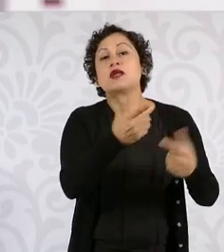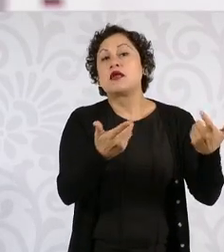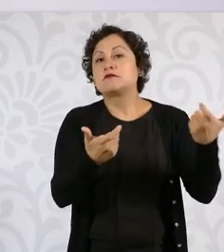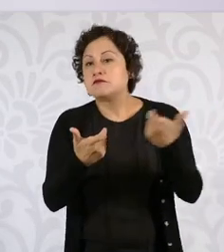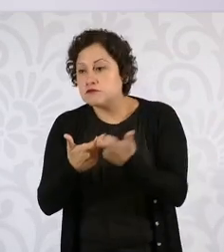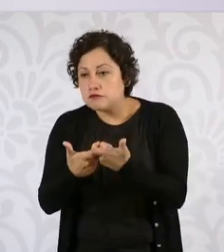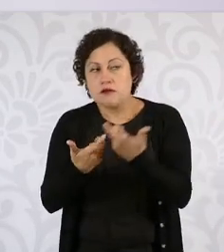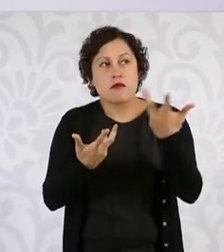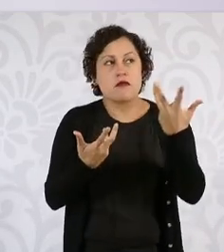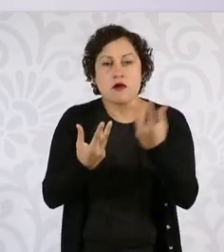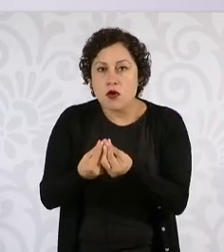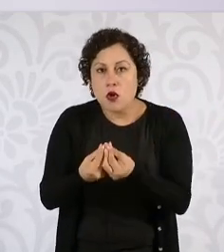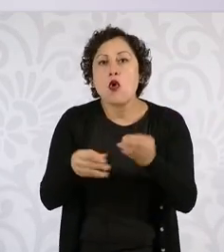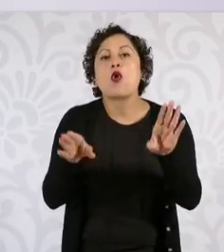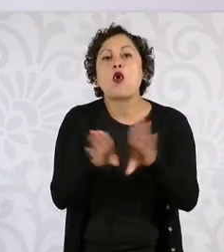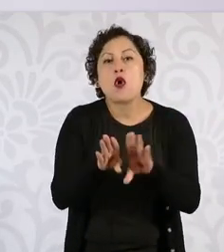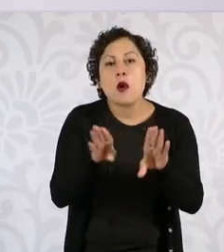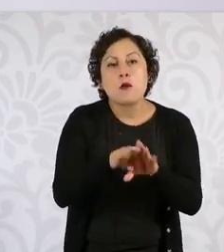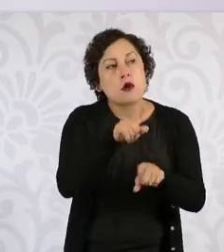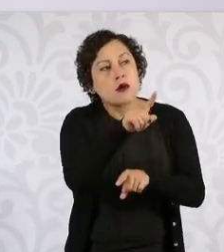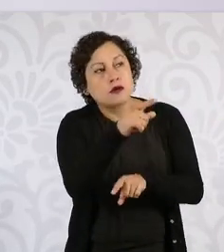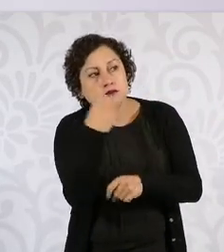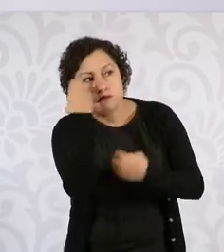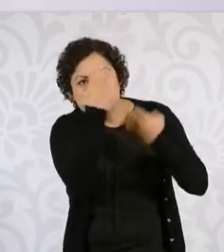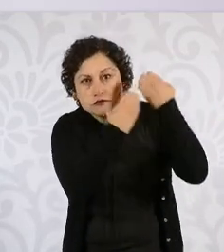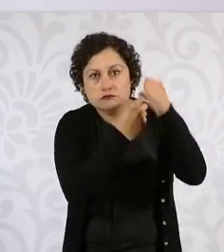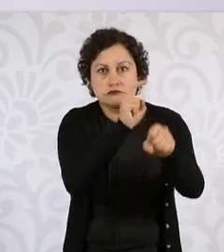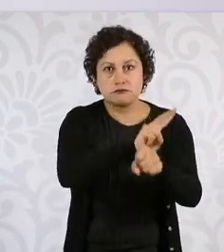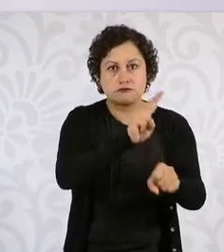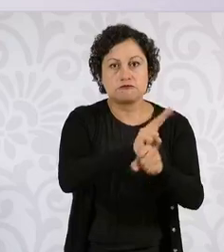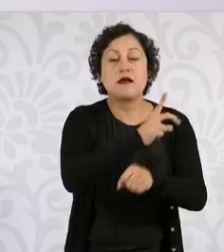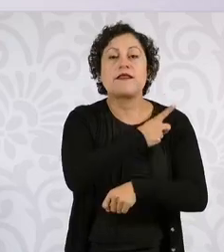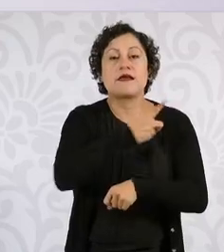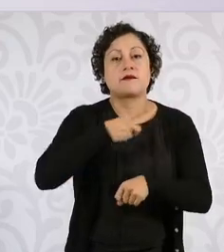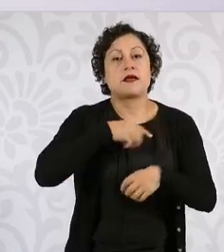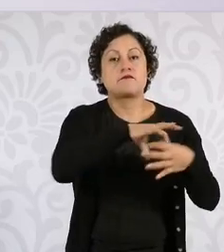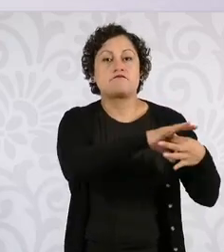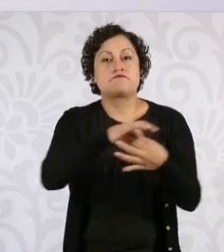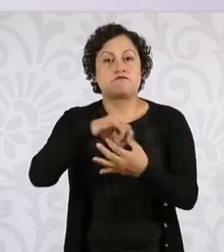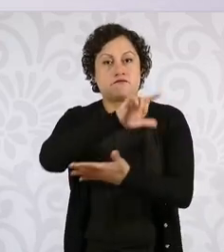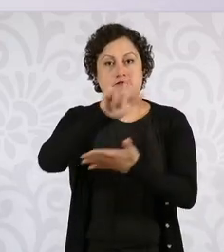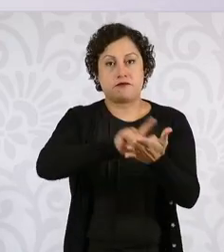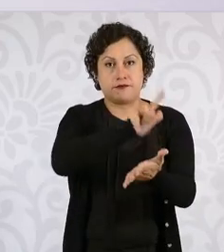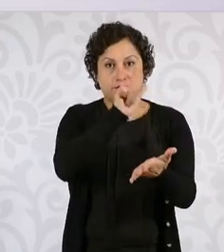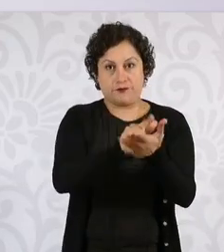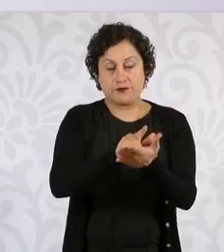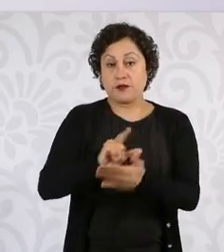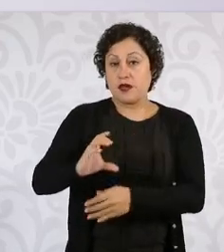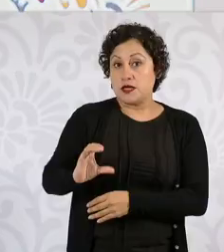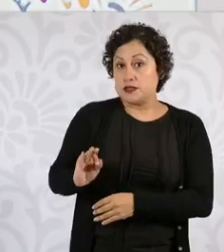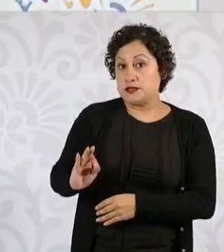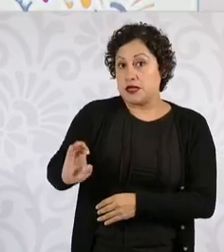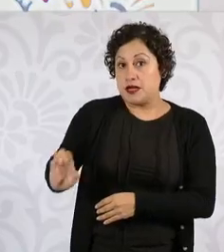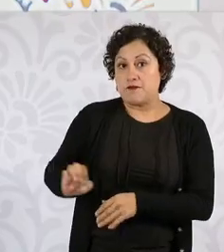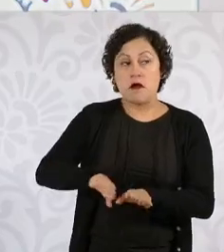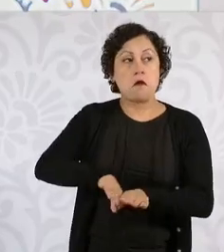qué condiciones en este mercado. Y la CFE mantendrá su participación